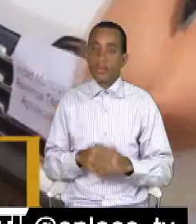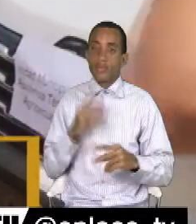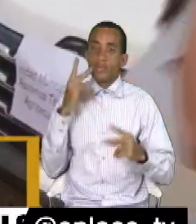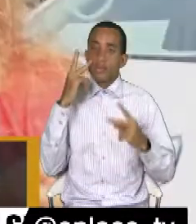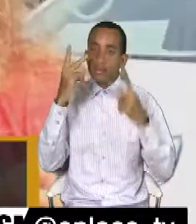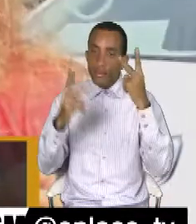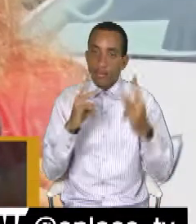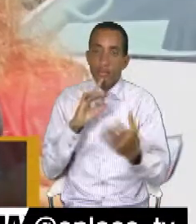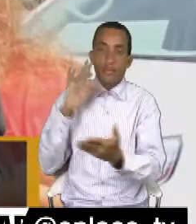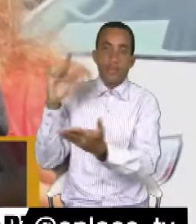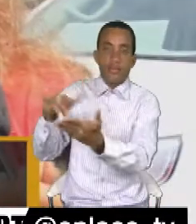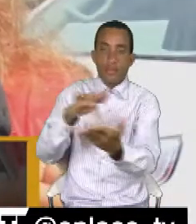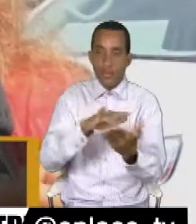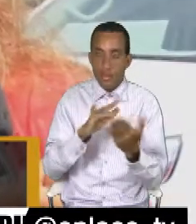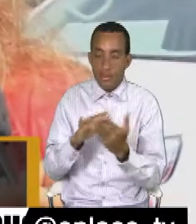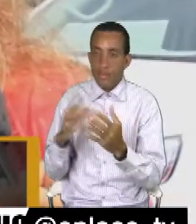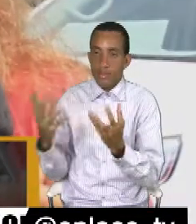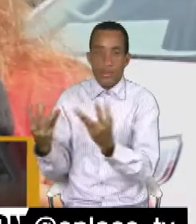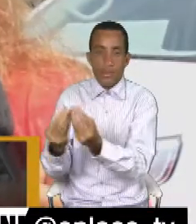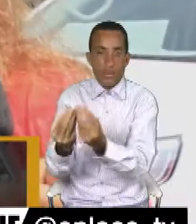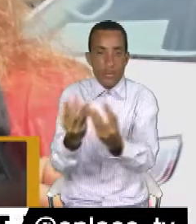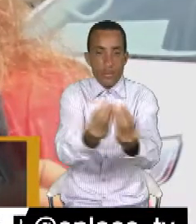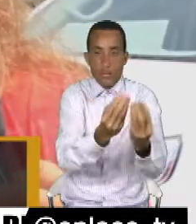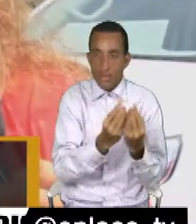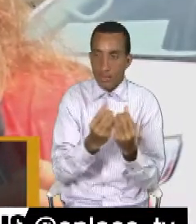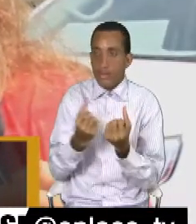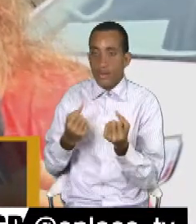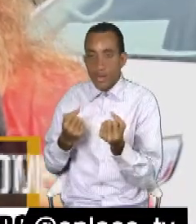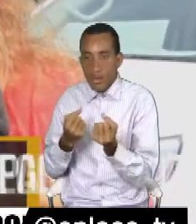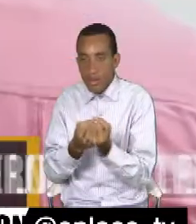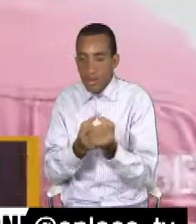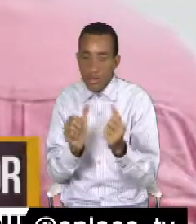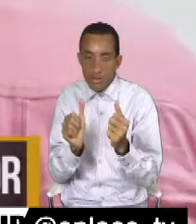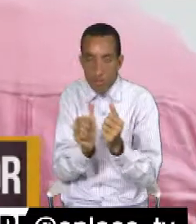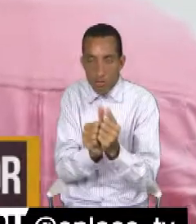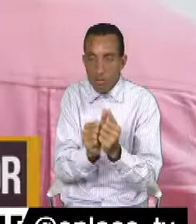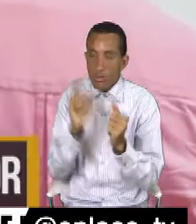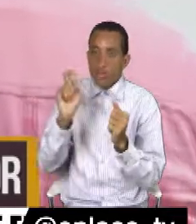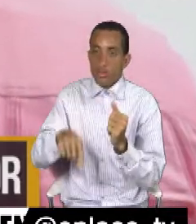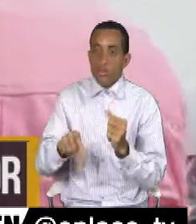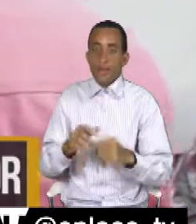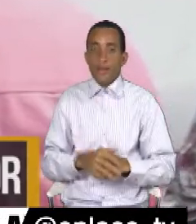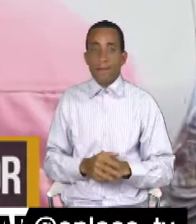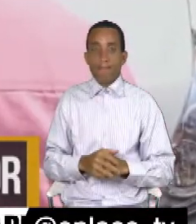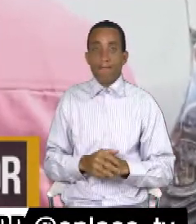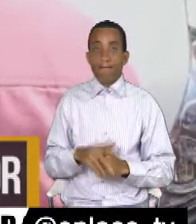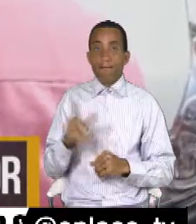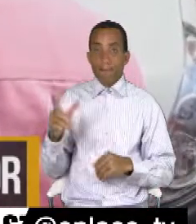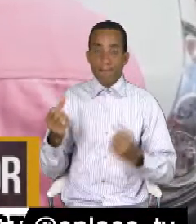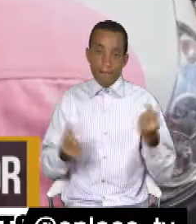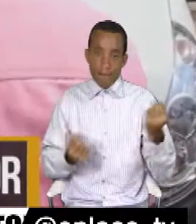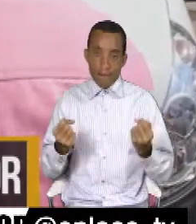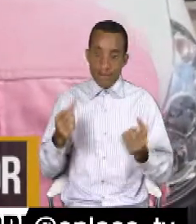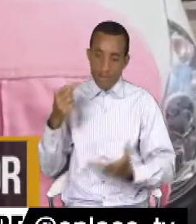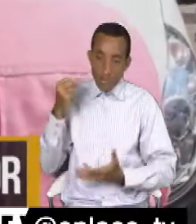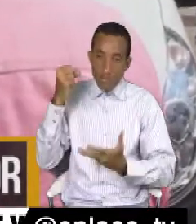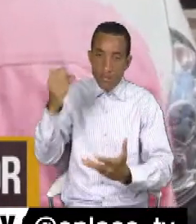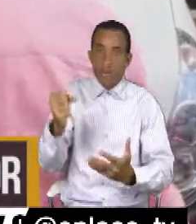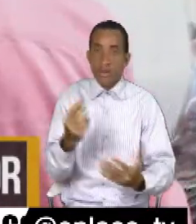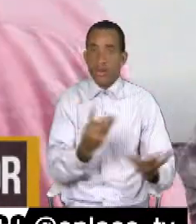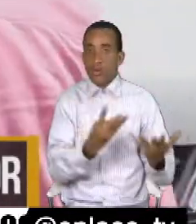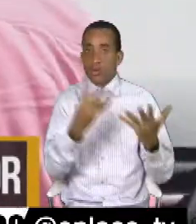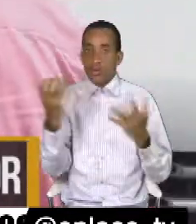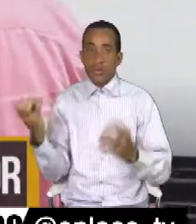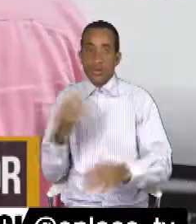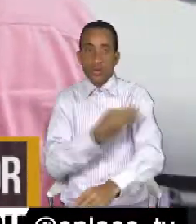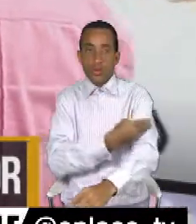que tanto requieren del apoyo, del acompañamiento, la asistencia técnica. En este parque automotor fueron invertidos 900 millones de pesos